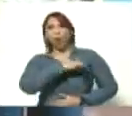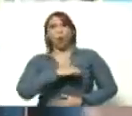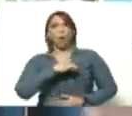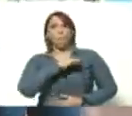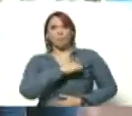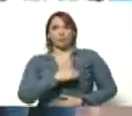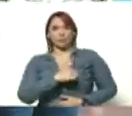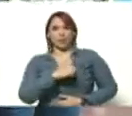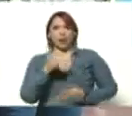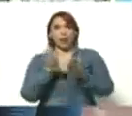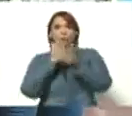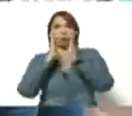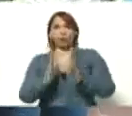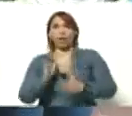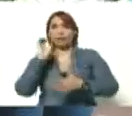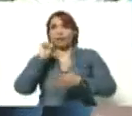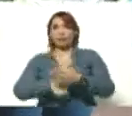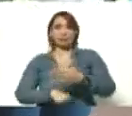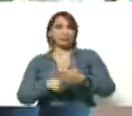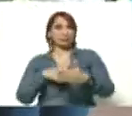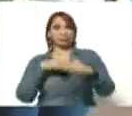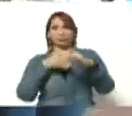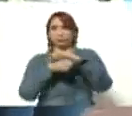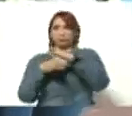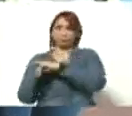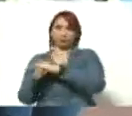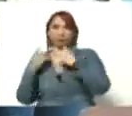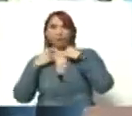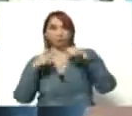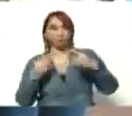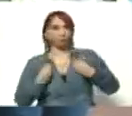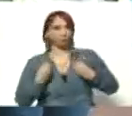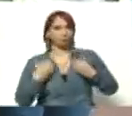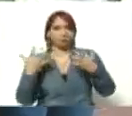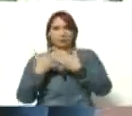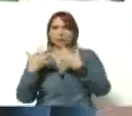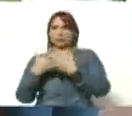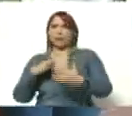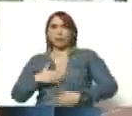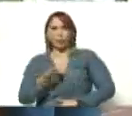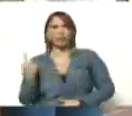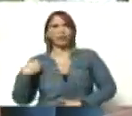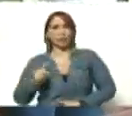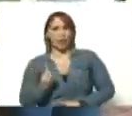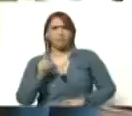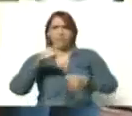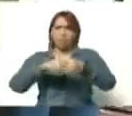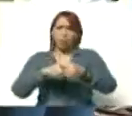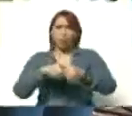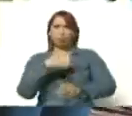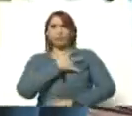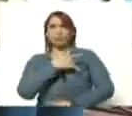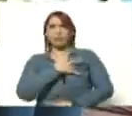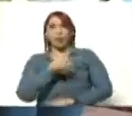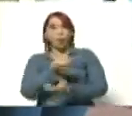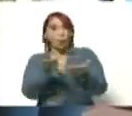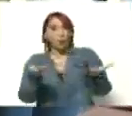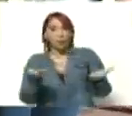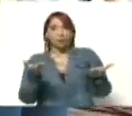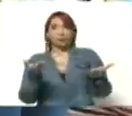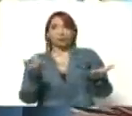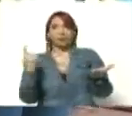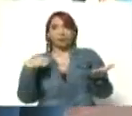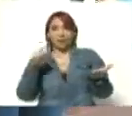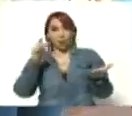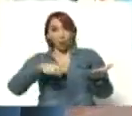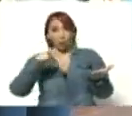sin cupo. ¿Cuántos bachilleres perdieron su vida en la batalla por tener, Alejandra, lo que ustedes tienen hoy,